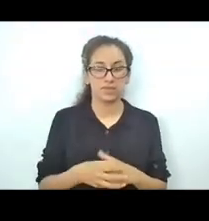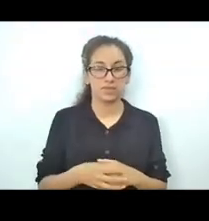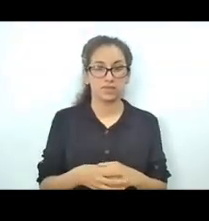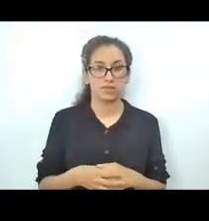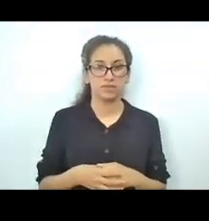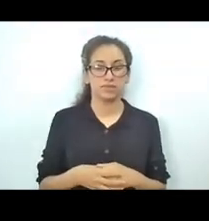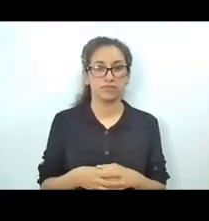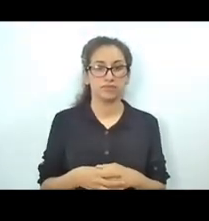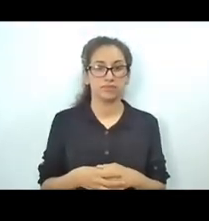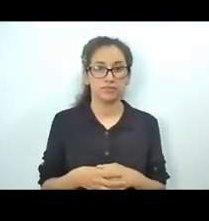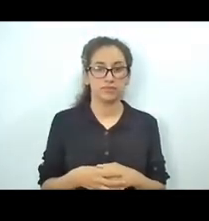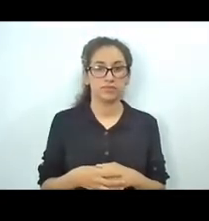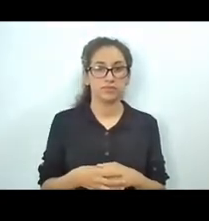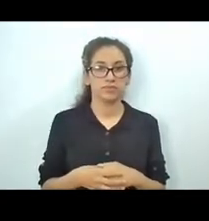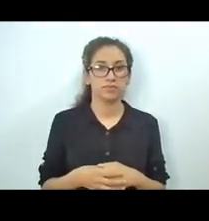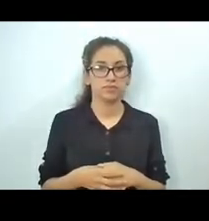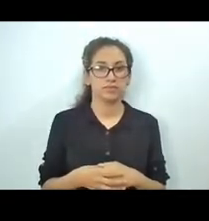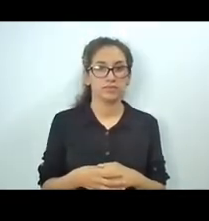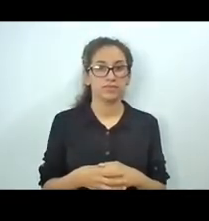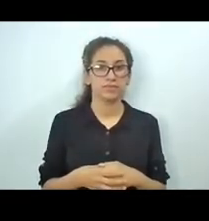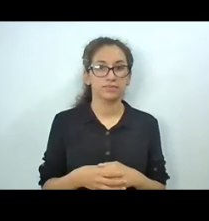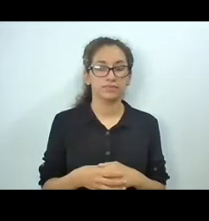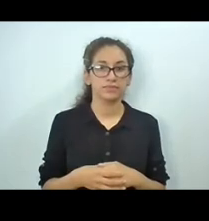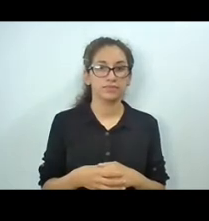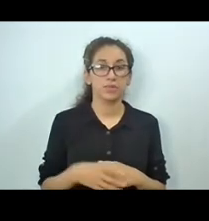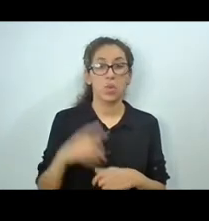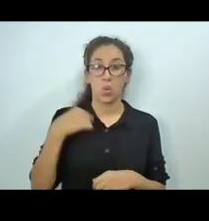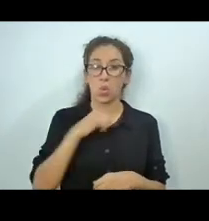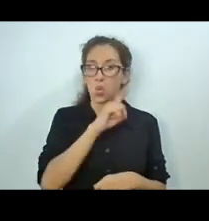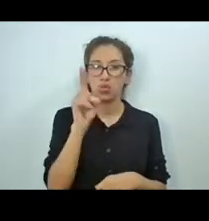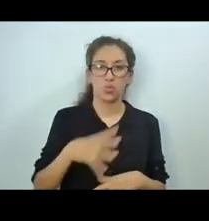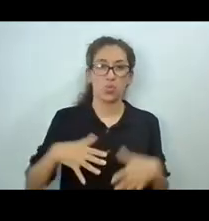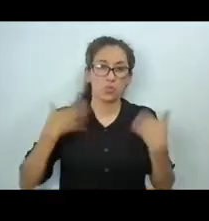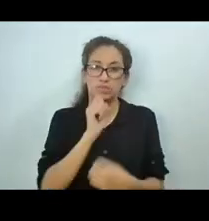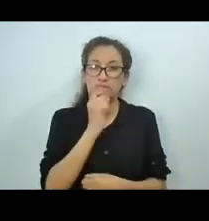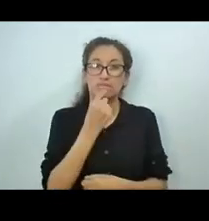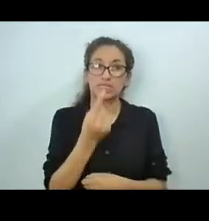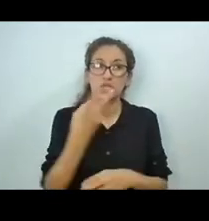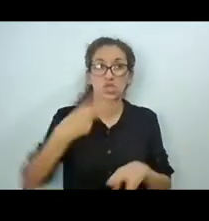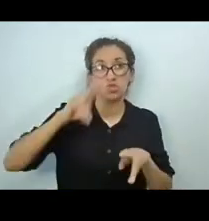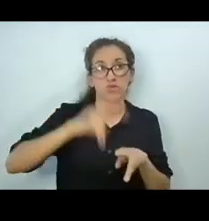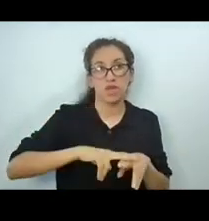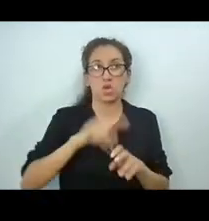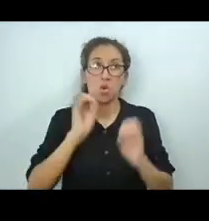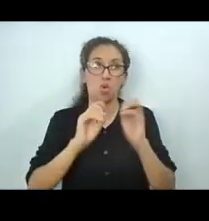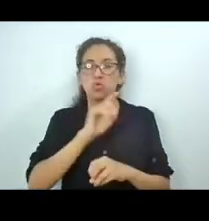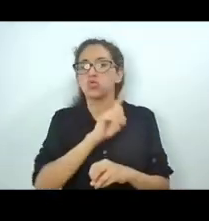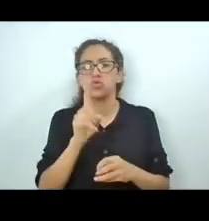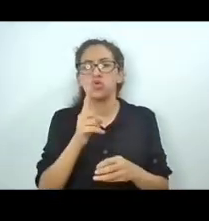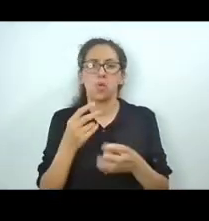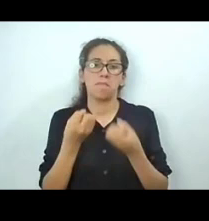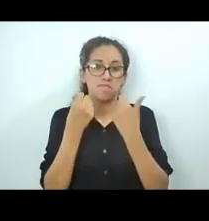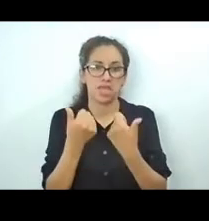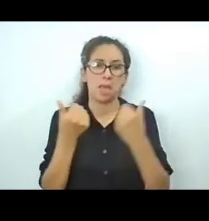¿no? Eso no puedo yo decir que sea normal o anormal, no es lo común. Lo